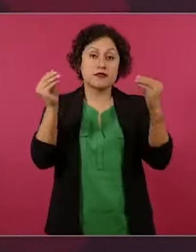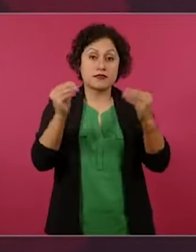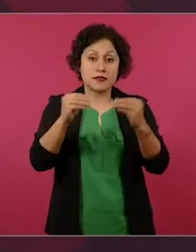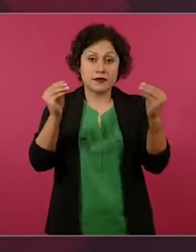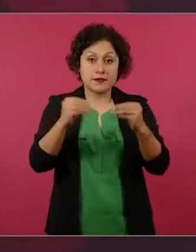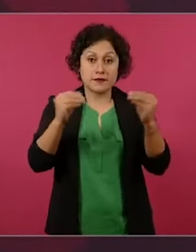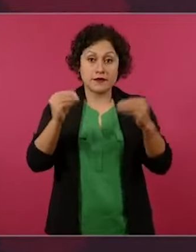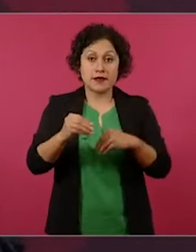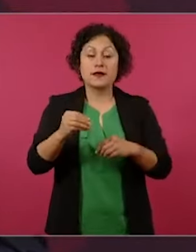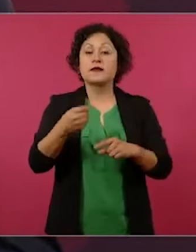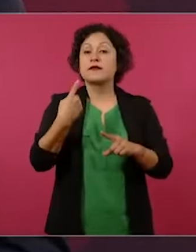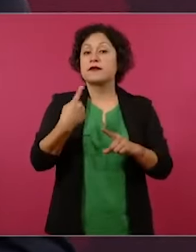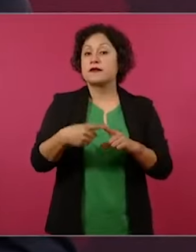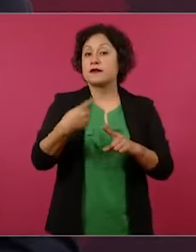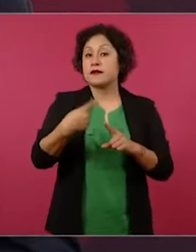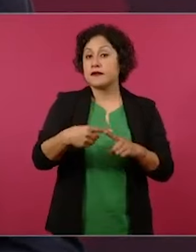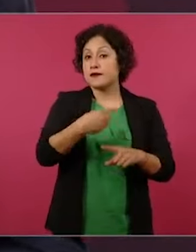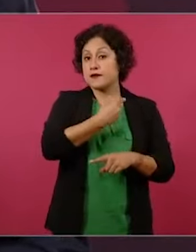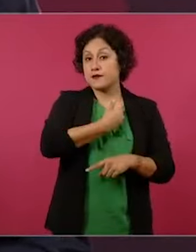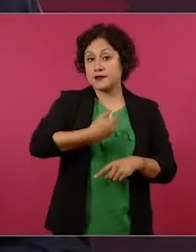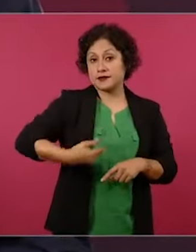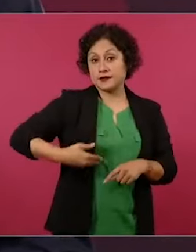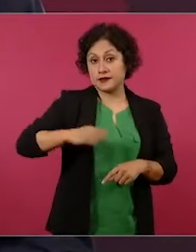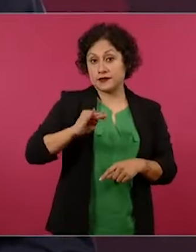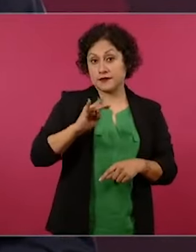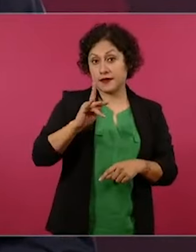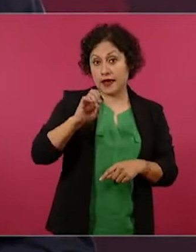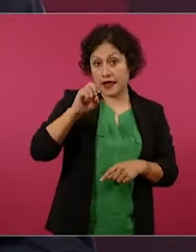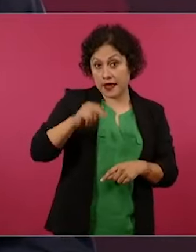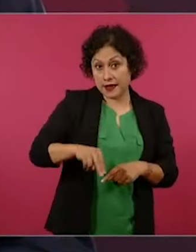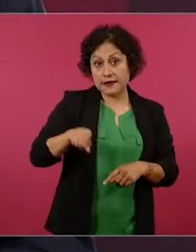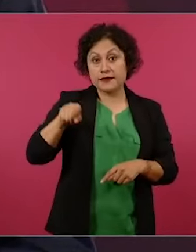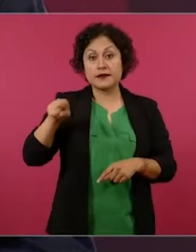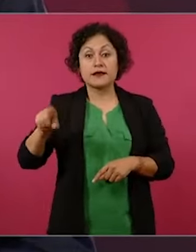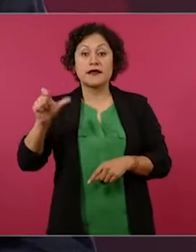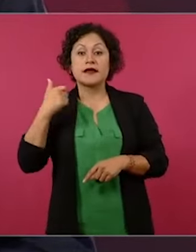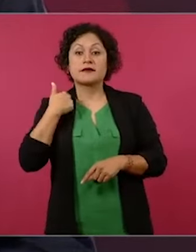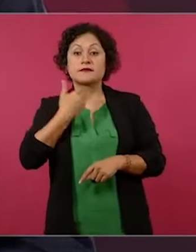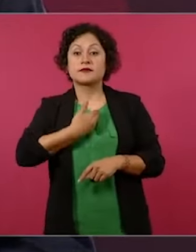entre el presidente Biden y el expresidente Trump.